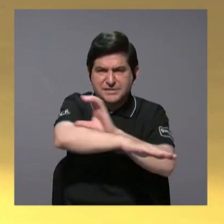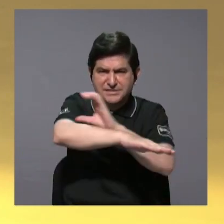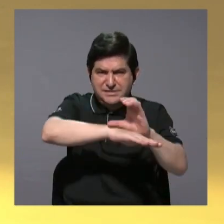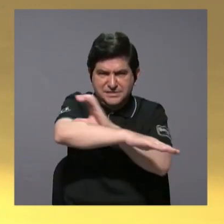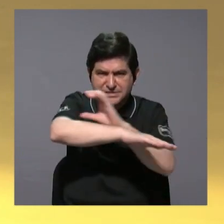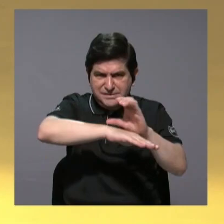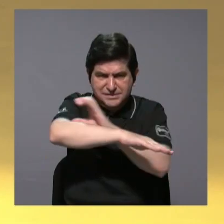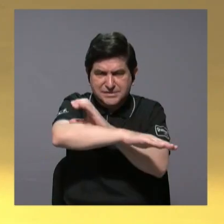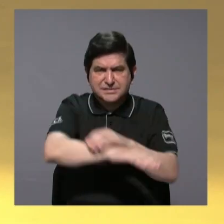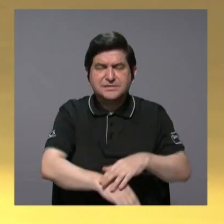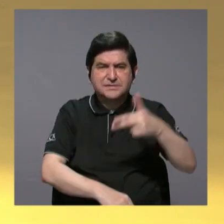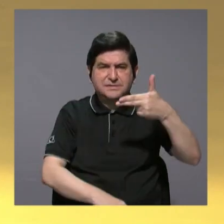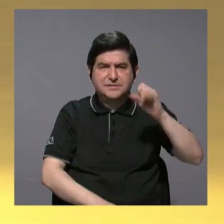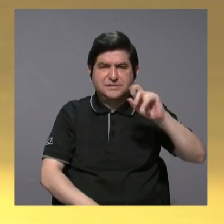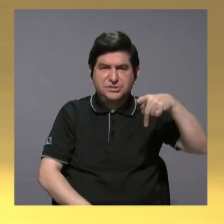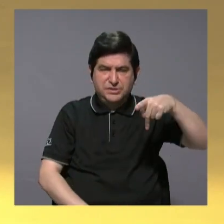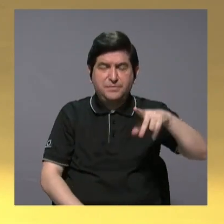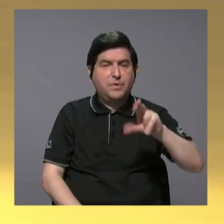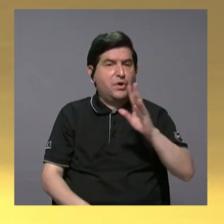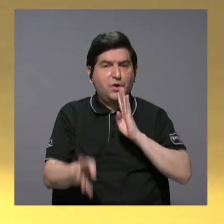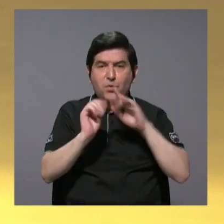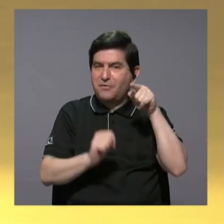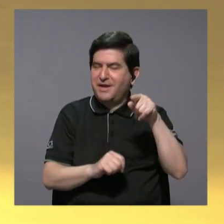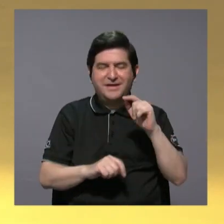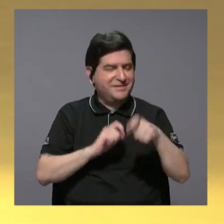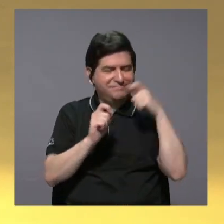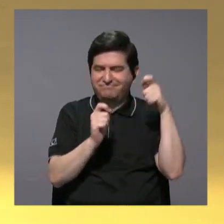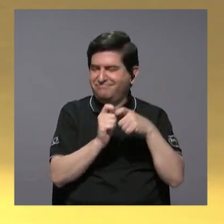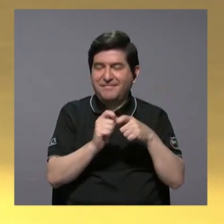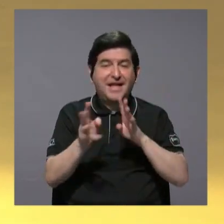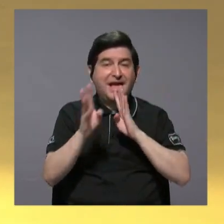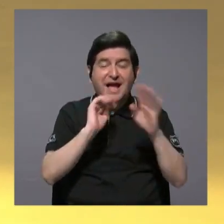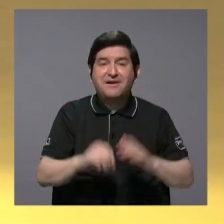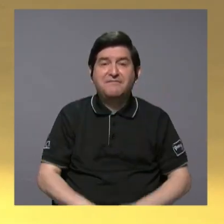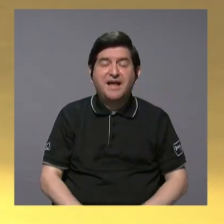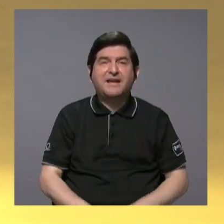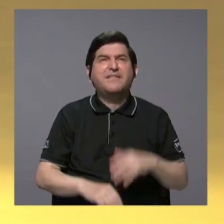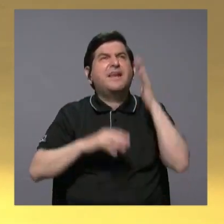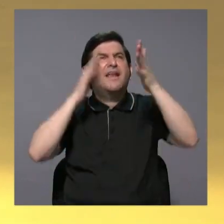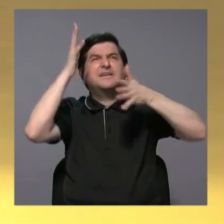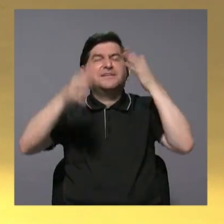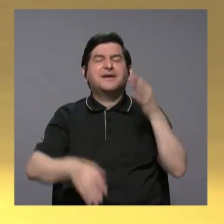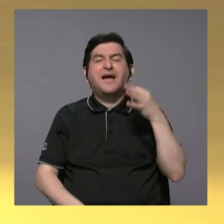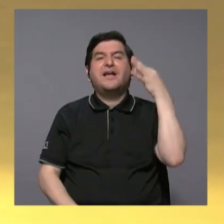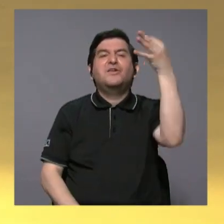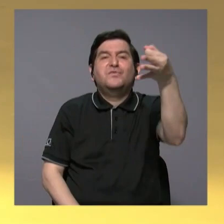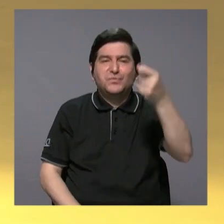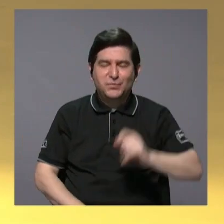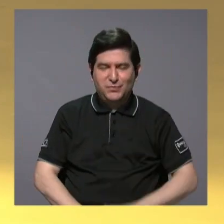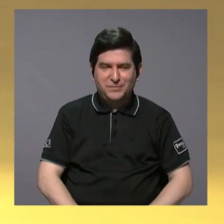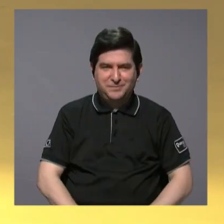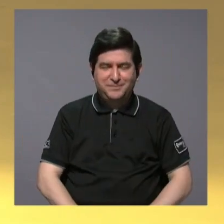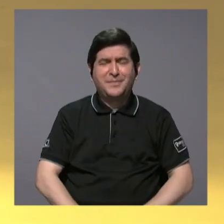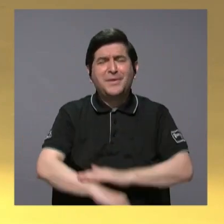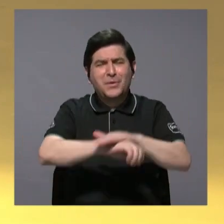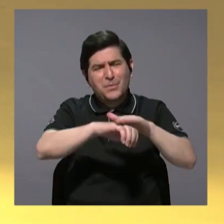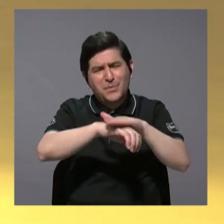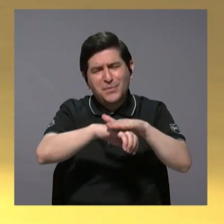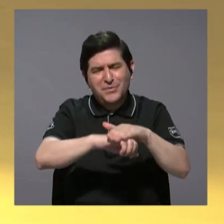electrónicos, no estamos hablando de esas, estamos hablando de las que están inventando el futuro, pero por